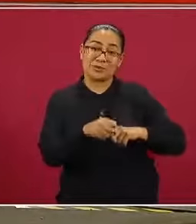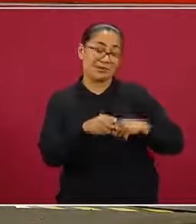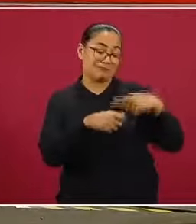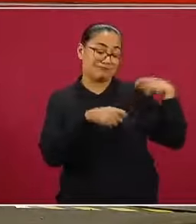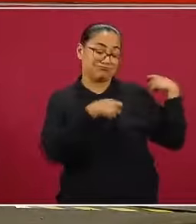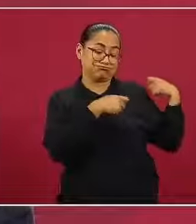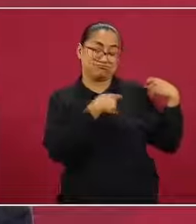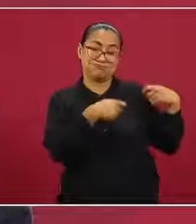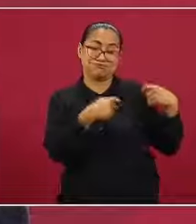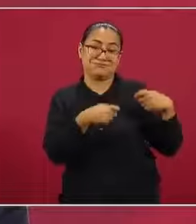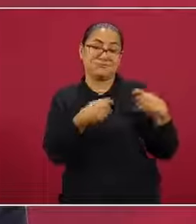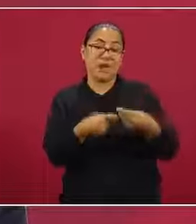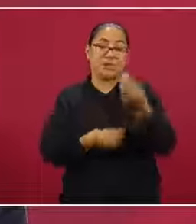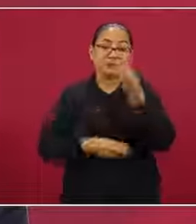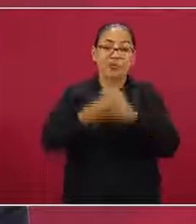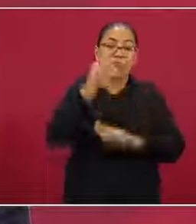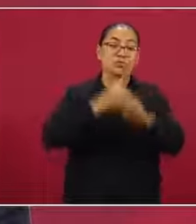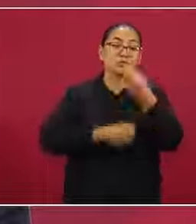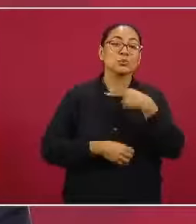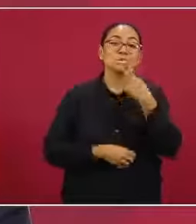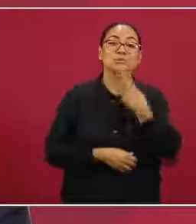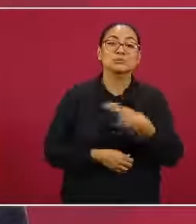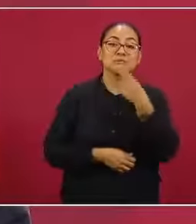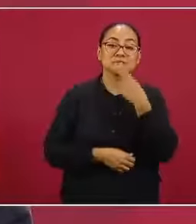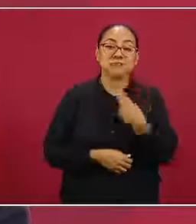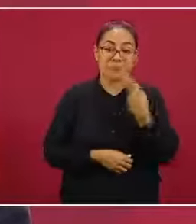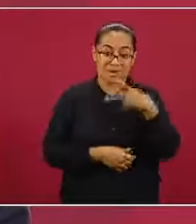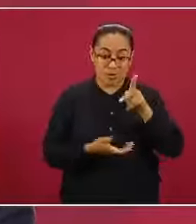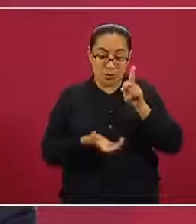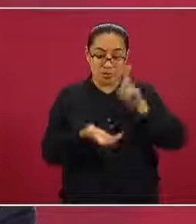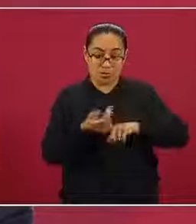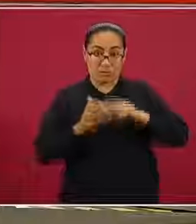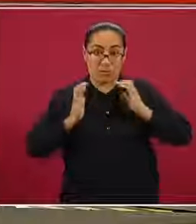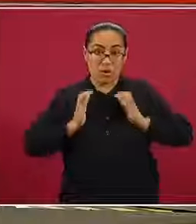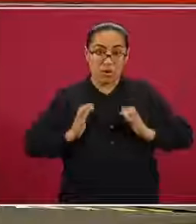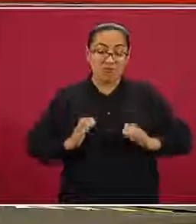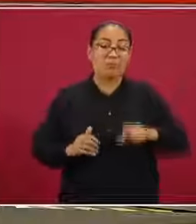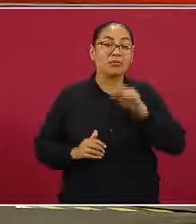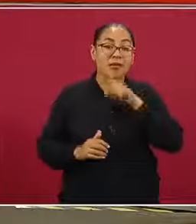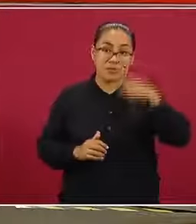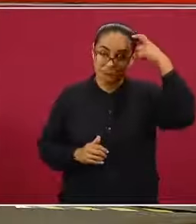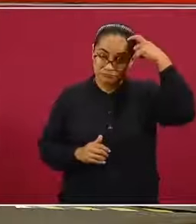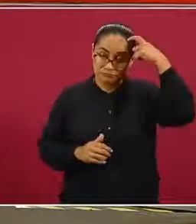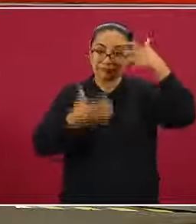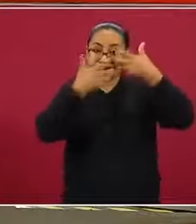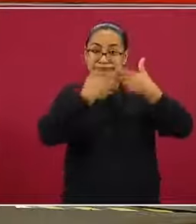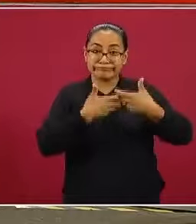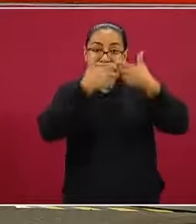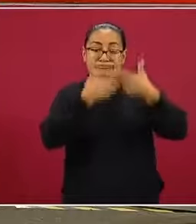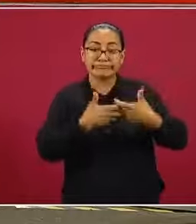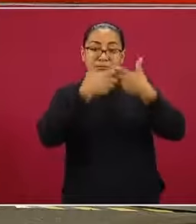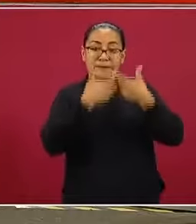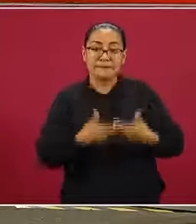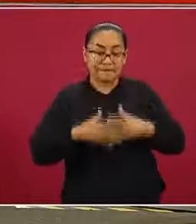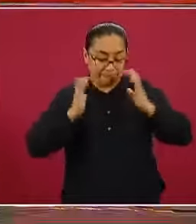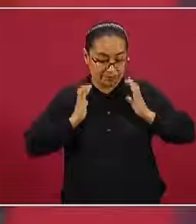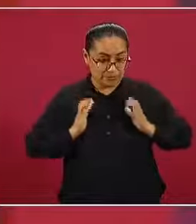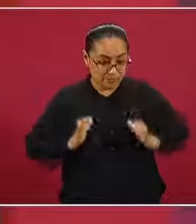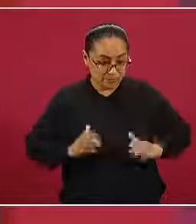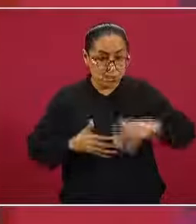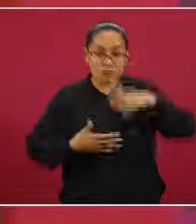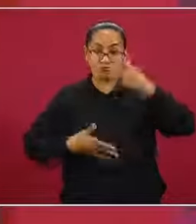hay elementos metabólicos y hormonales detrás de ello, neurohormonales, es decir, el funcionamiento del sistema nervioso, el cerebro